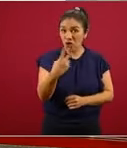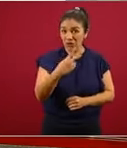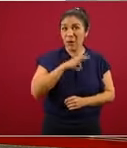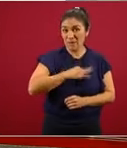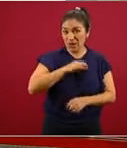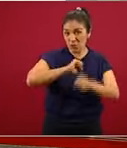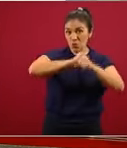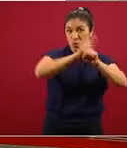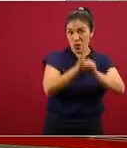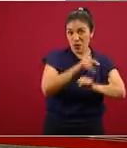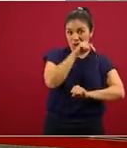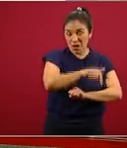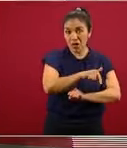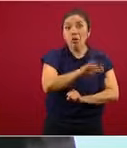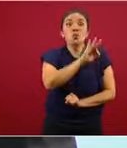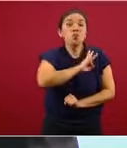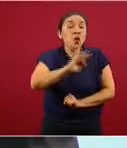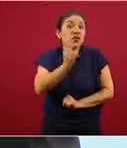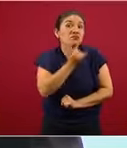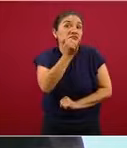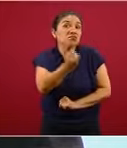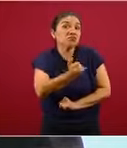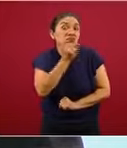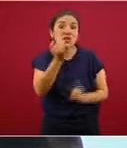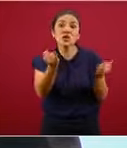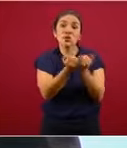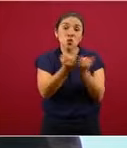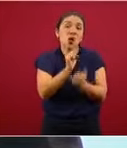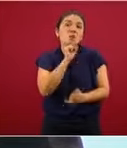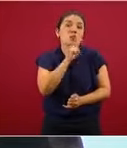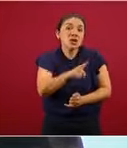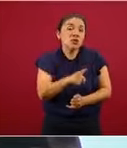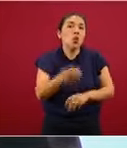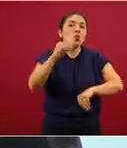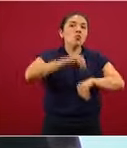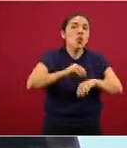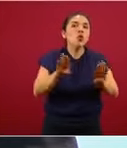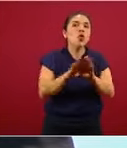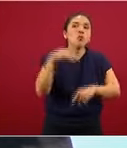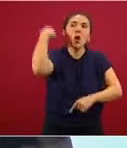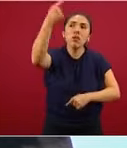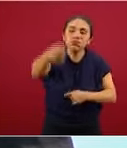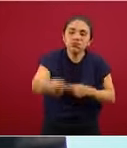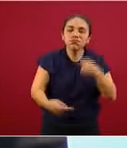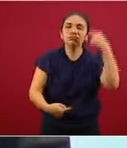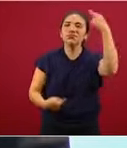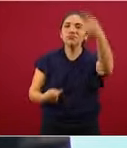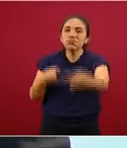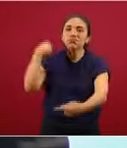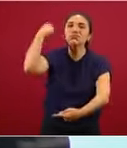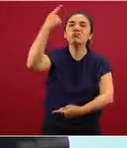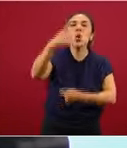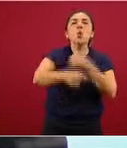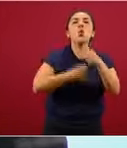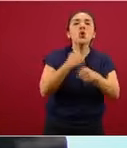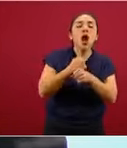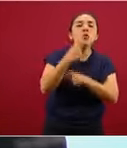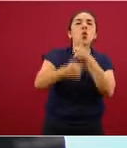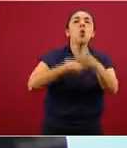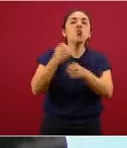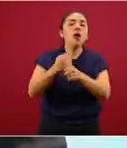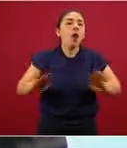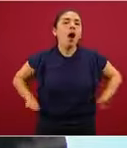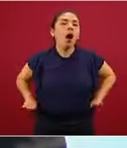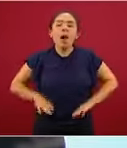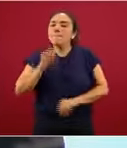el virus que causa COVID-19, puede empezar a tener fluctuaciones estacionales y convertirse en una influenza